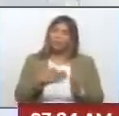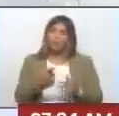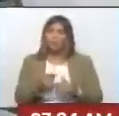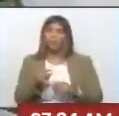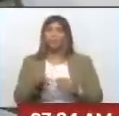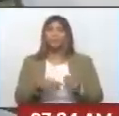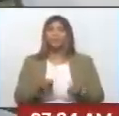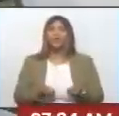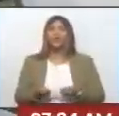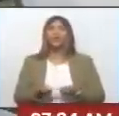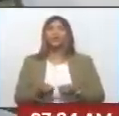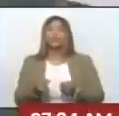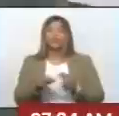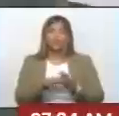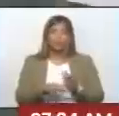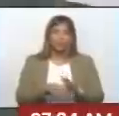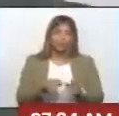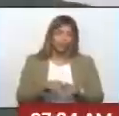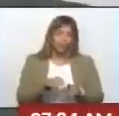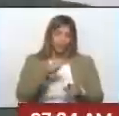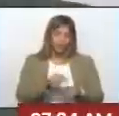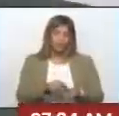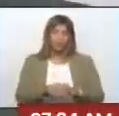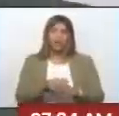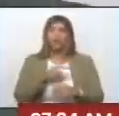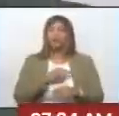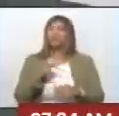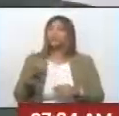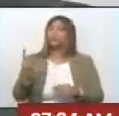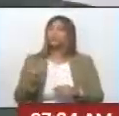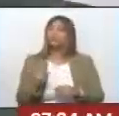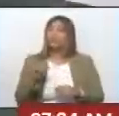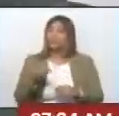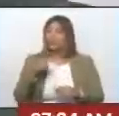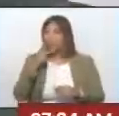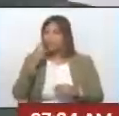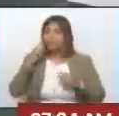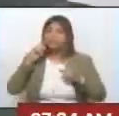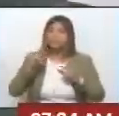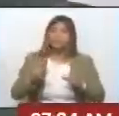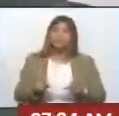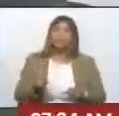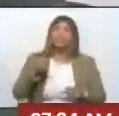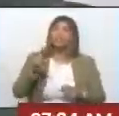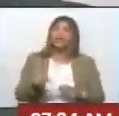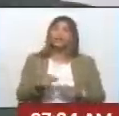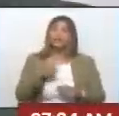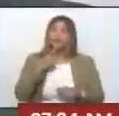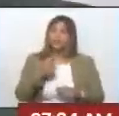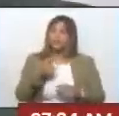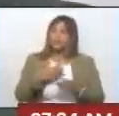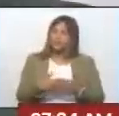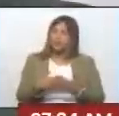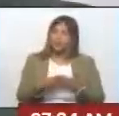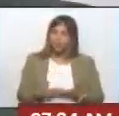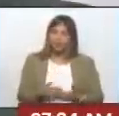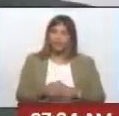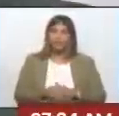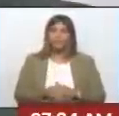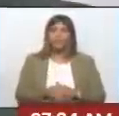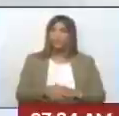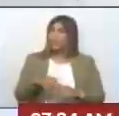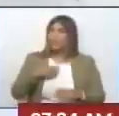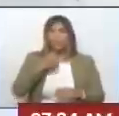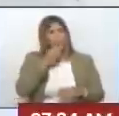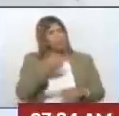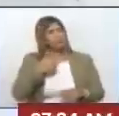el control de una medida como esa? Porque nosotros tuvimos acá también una politóloga, analista político, que también hacía esa propuesta. Bueno, yo